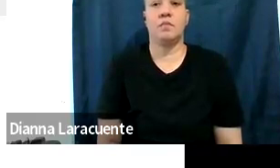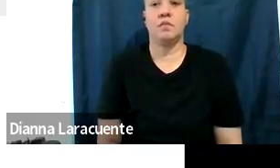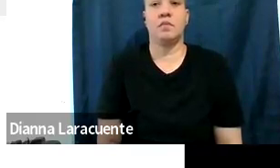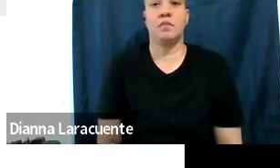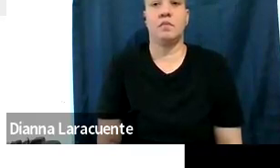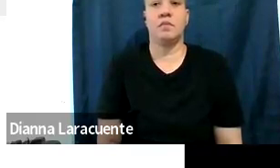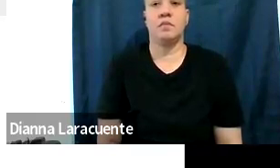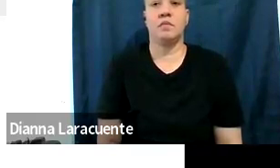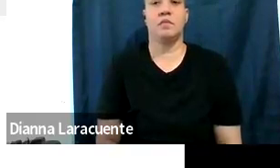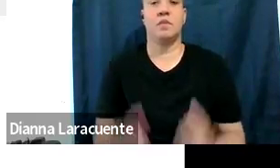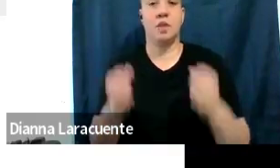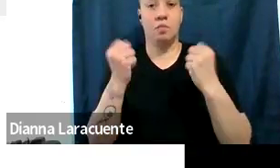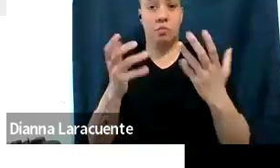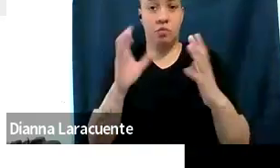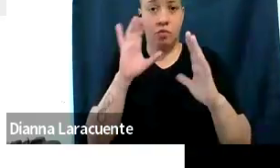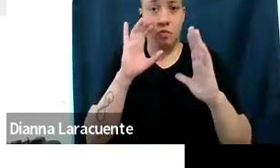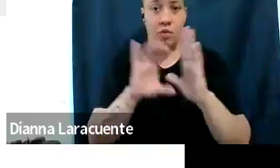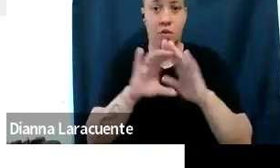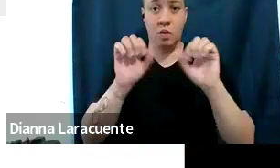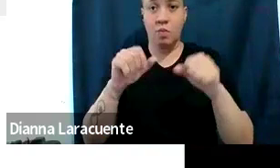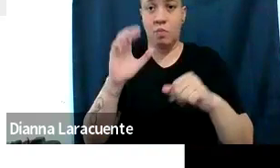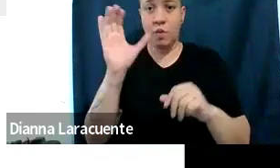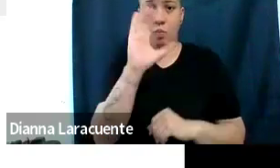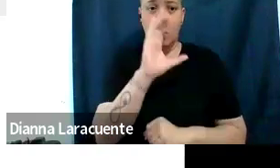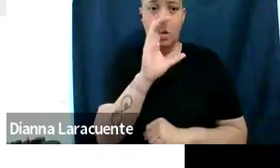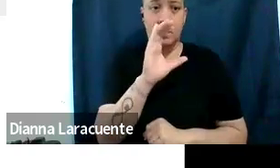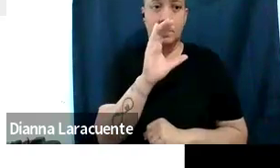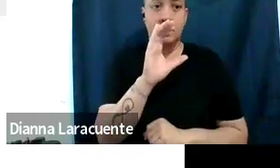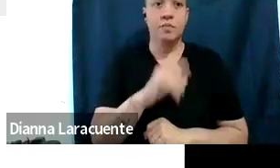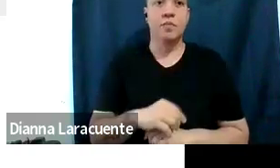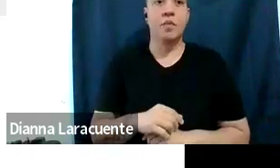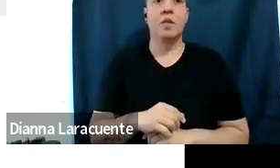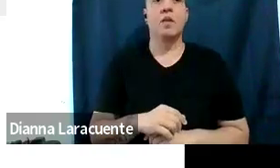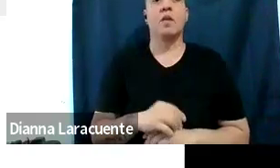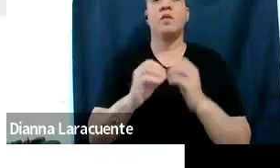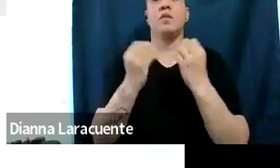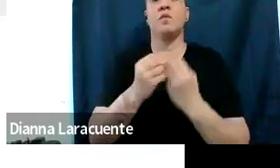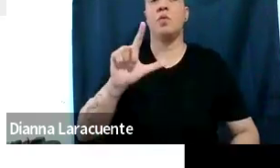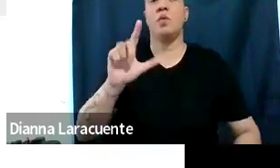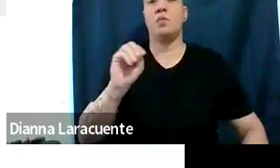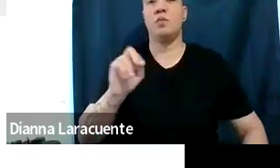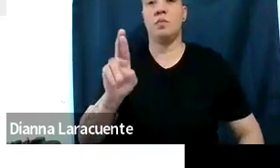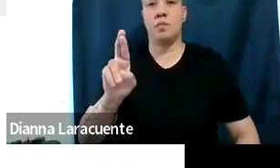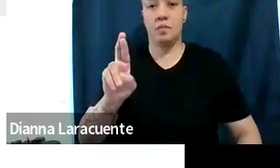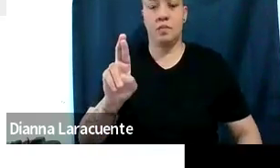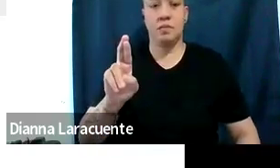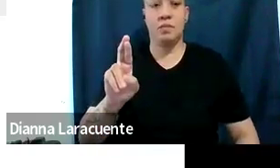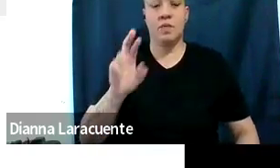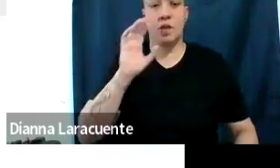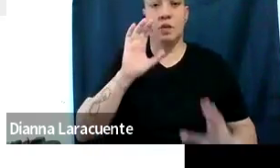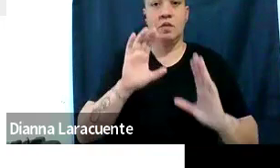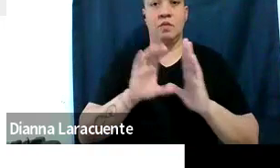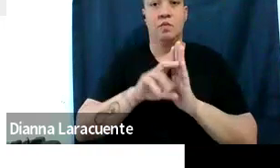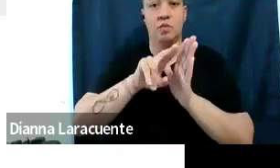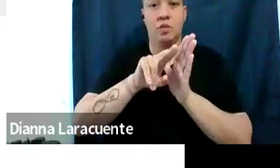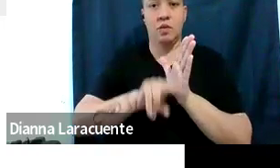muchas de estas fotos, pueden buscarlas en la Fundación Muñoz Marín, hay fotos del